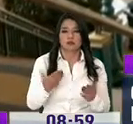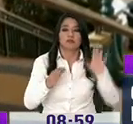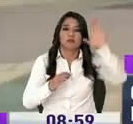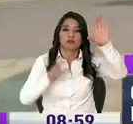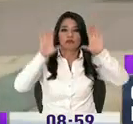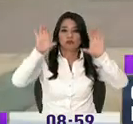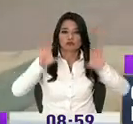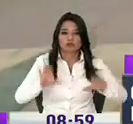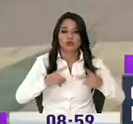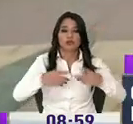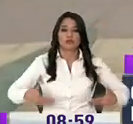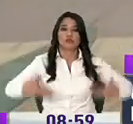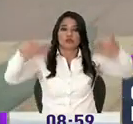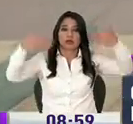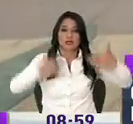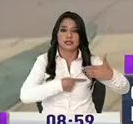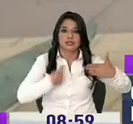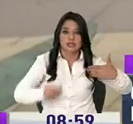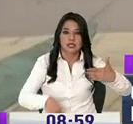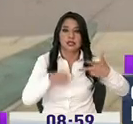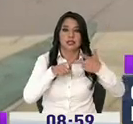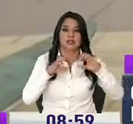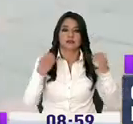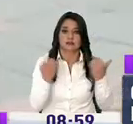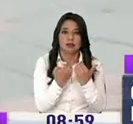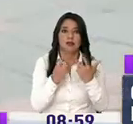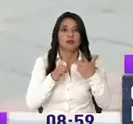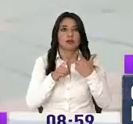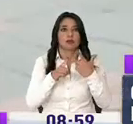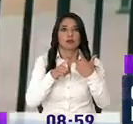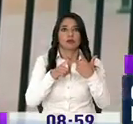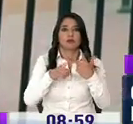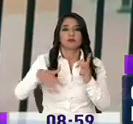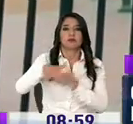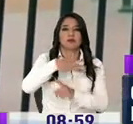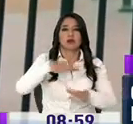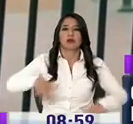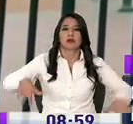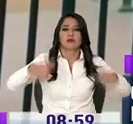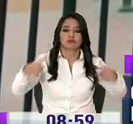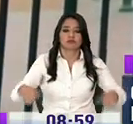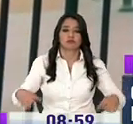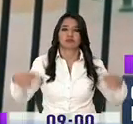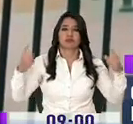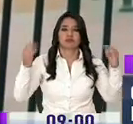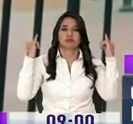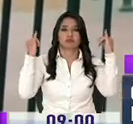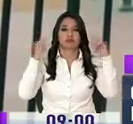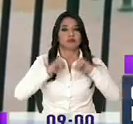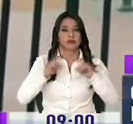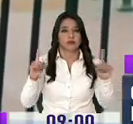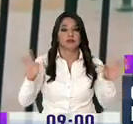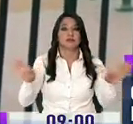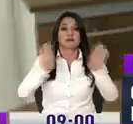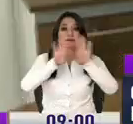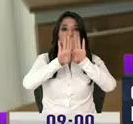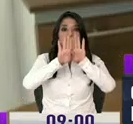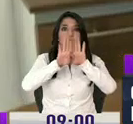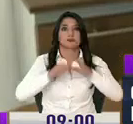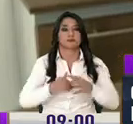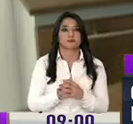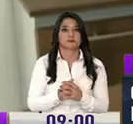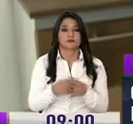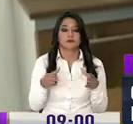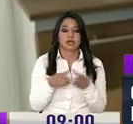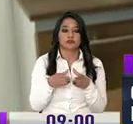los museos, la muralla china, los estadios, parques de diversión, entre otros, que hoy están cerrados. Para